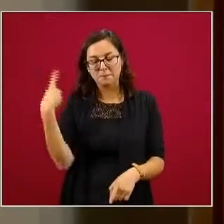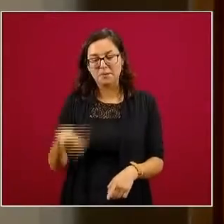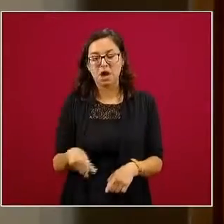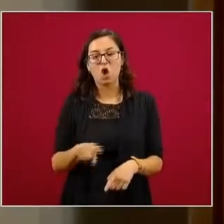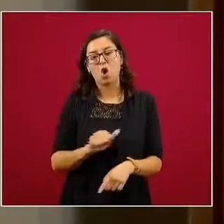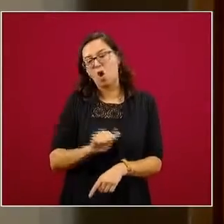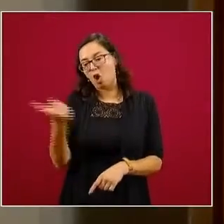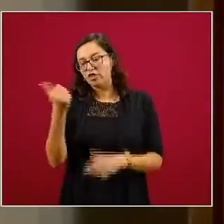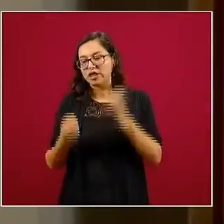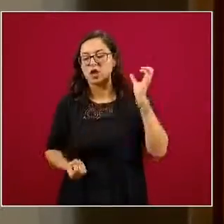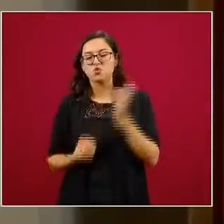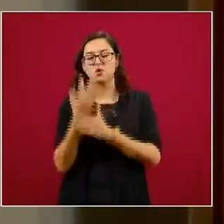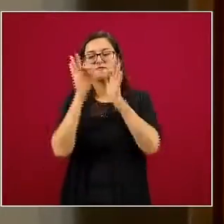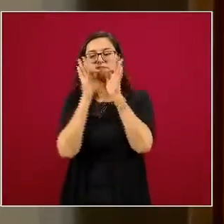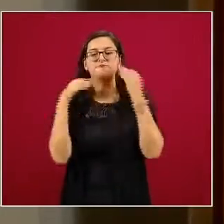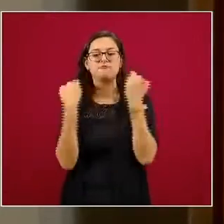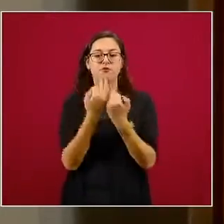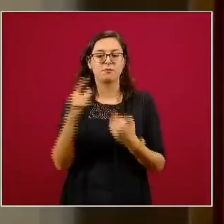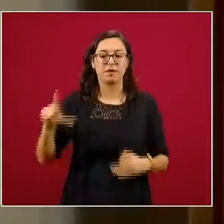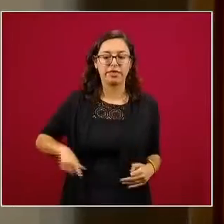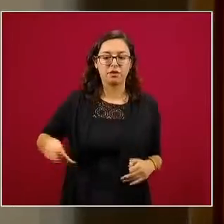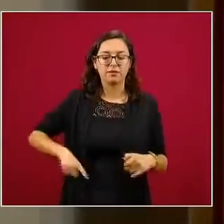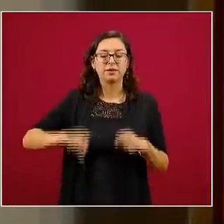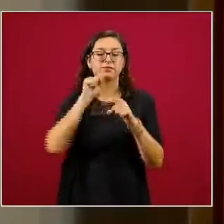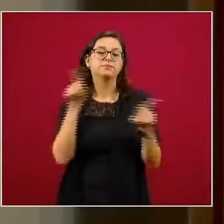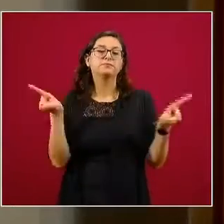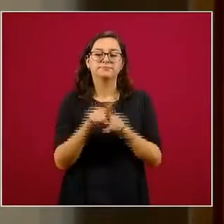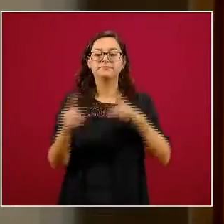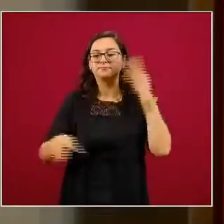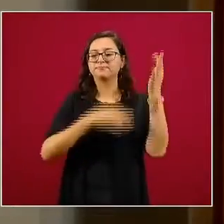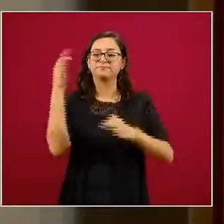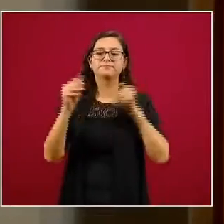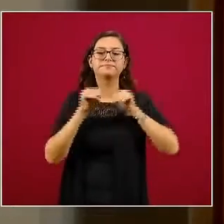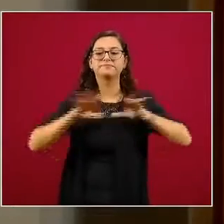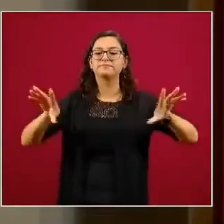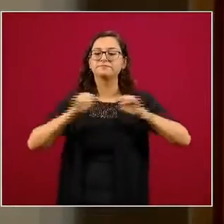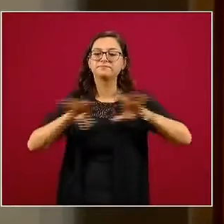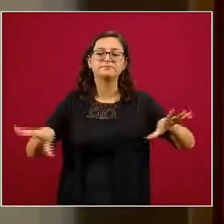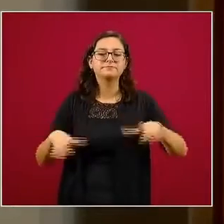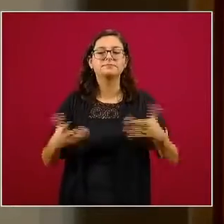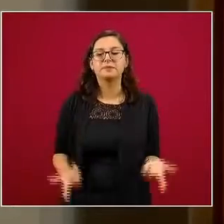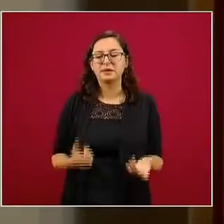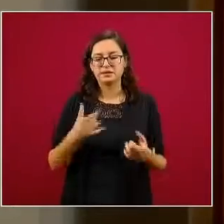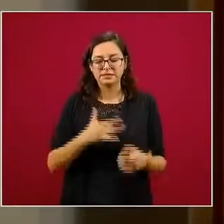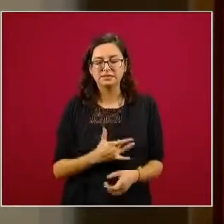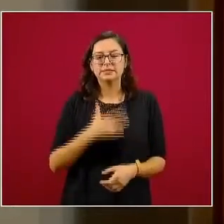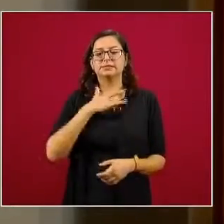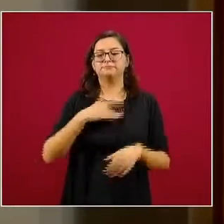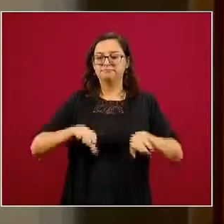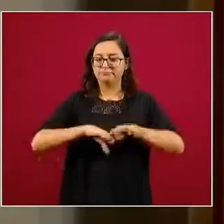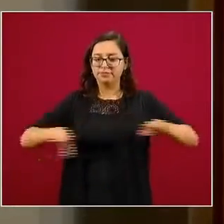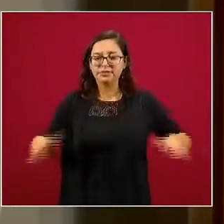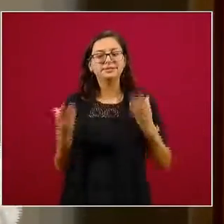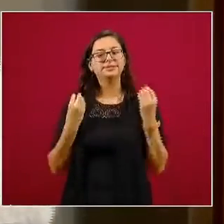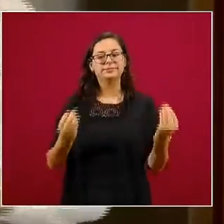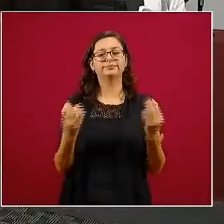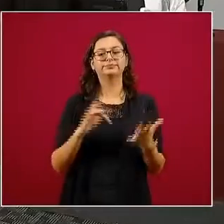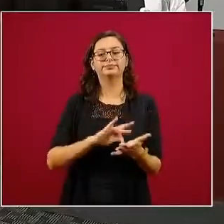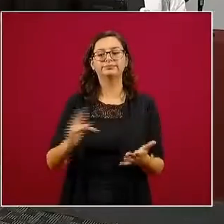sanitarias y el auxilio también directo a la población. Esto es muy importante porque, por ejemplo,